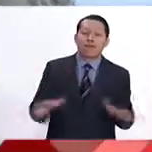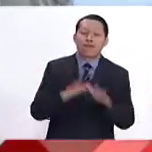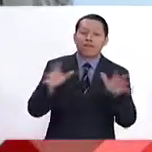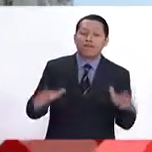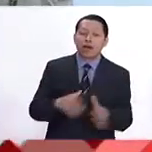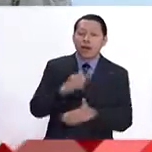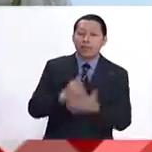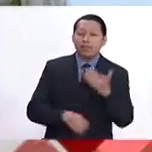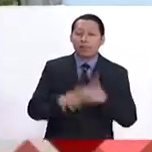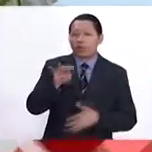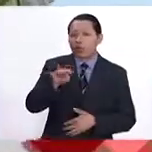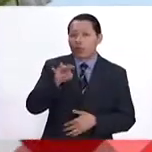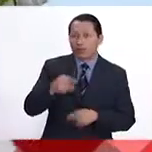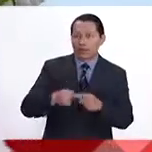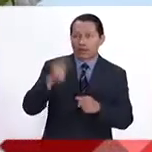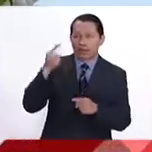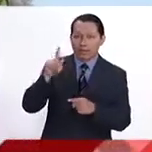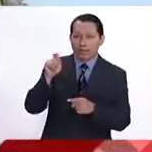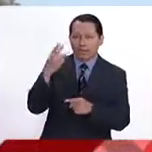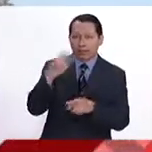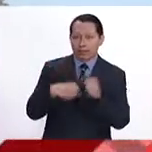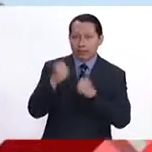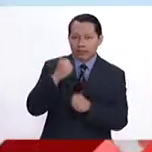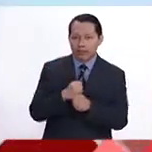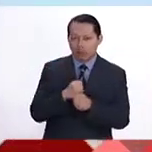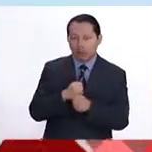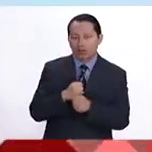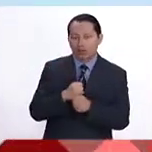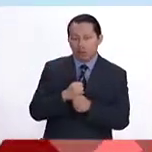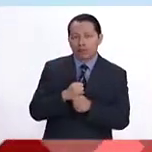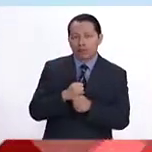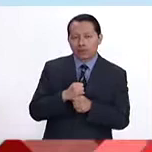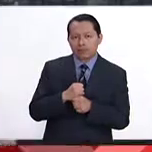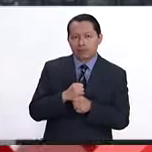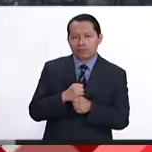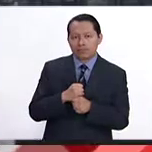capítulo 19 hace 23 años. Claro.